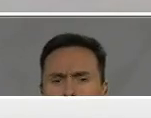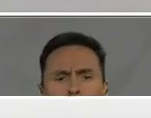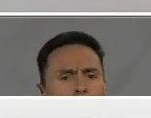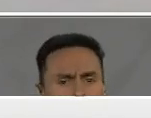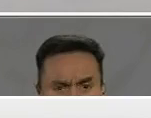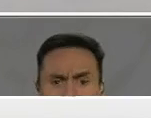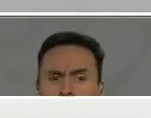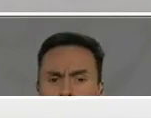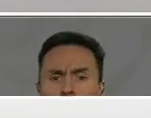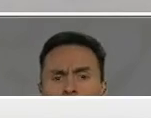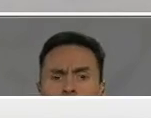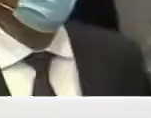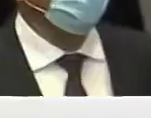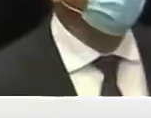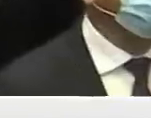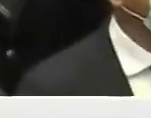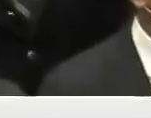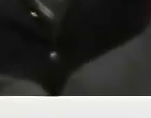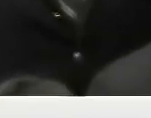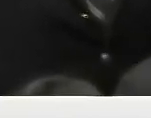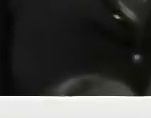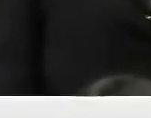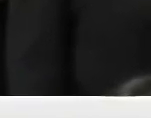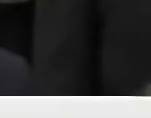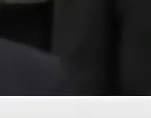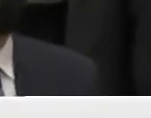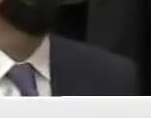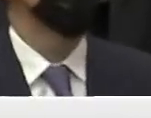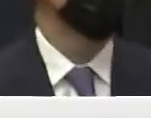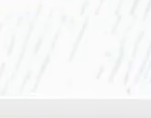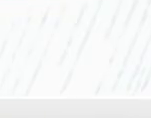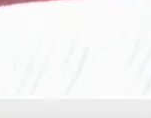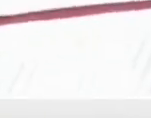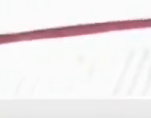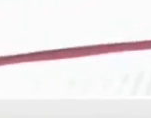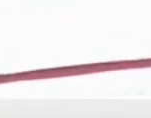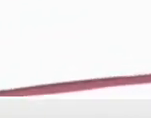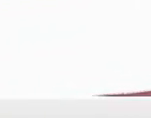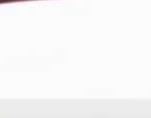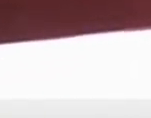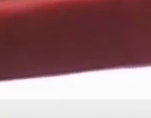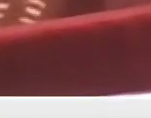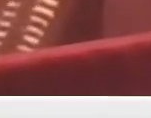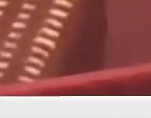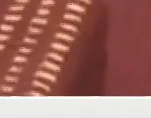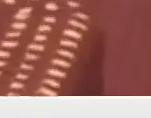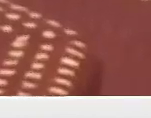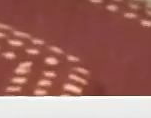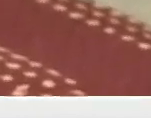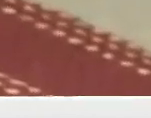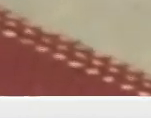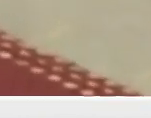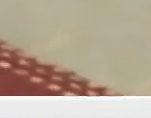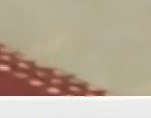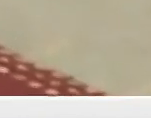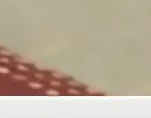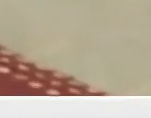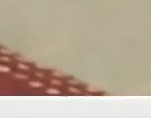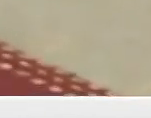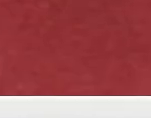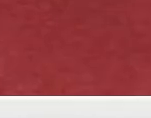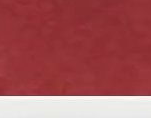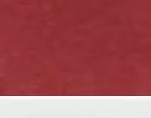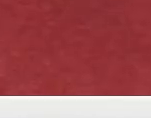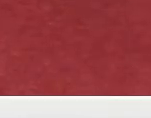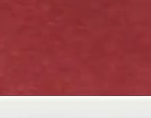participación de todo nuestro pueblo. Estilo convocante donde hubo incluso un reconocimiento a la labor del gobierno de Sebastián